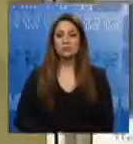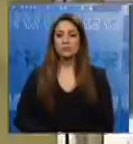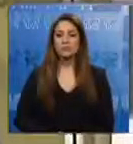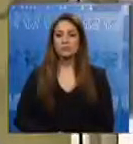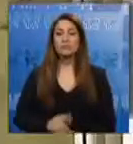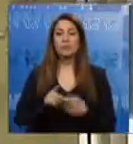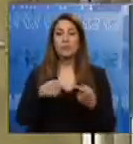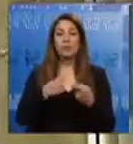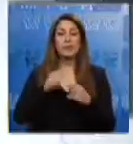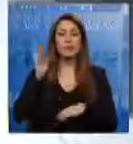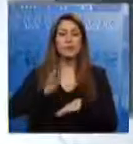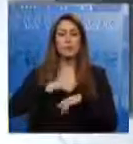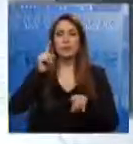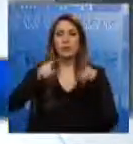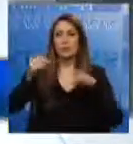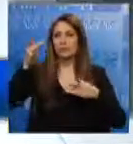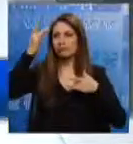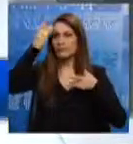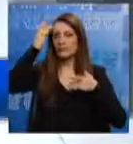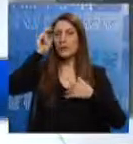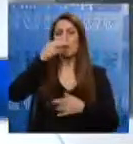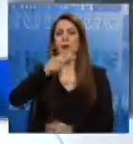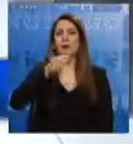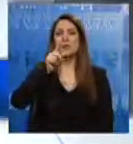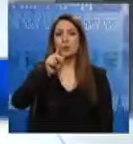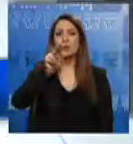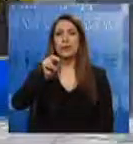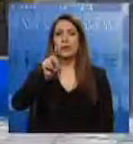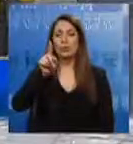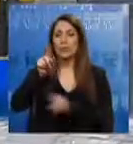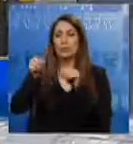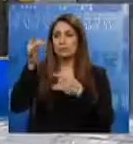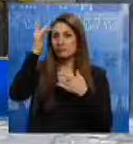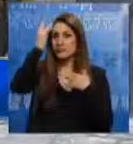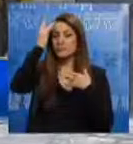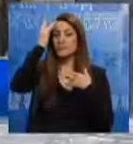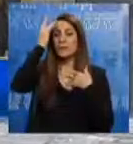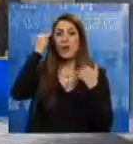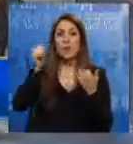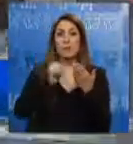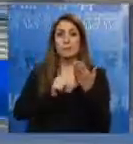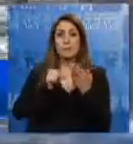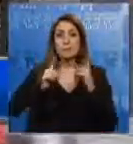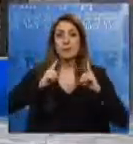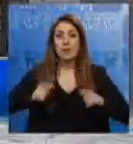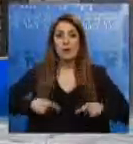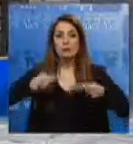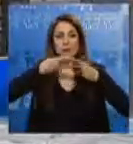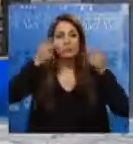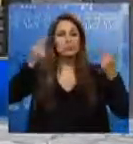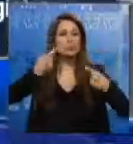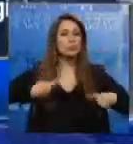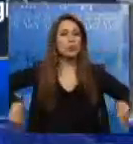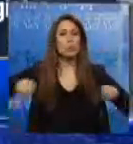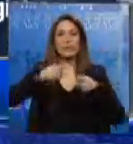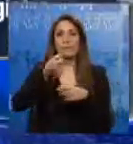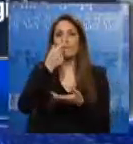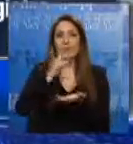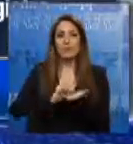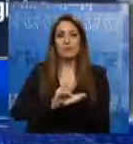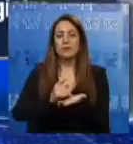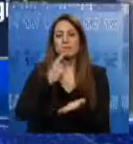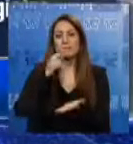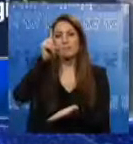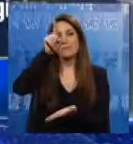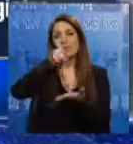Ante un nuevo brote de casos de gripe AH1N1 en el país, el Ministerio de Salud Pública emitió un comunicado en el que reitera la